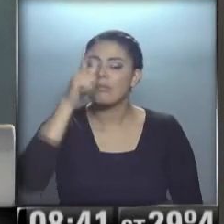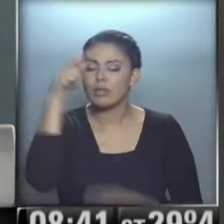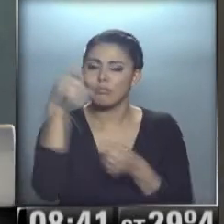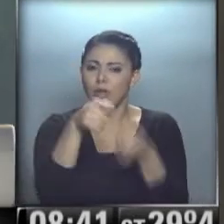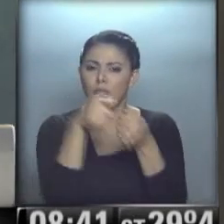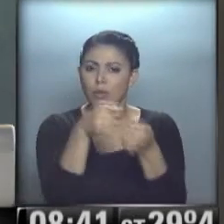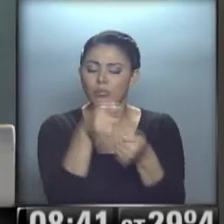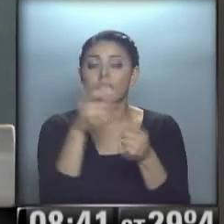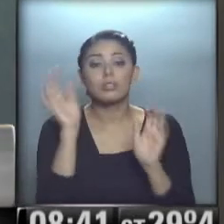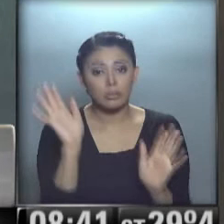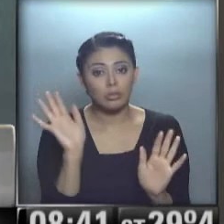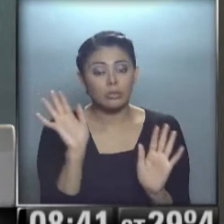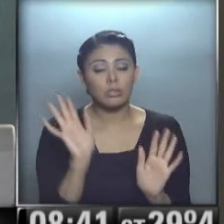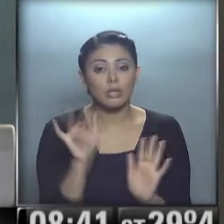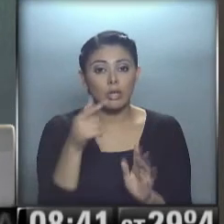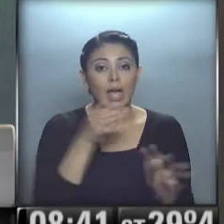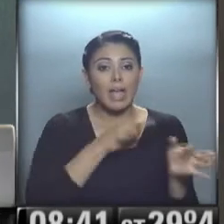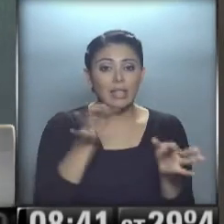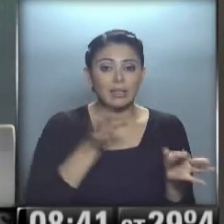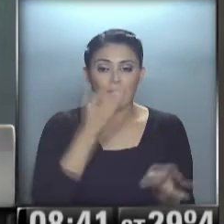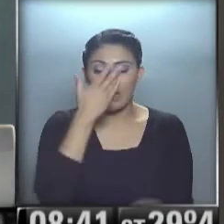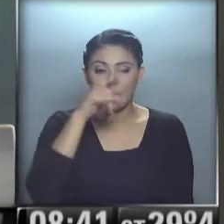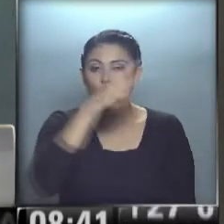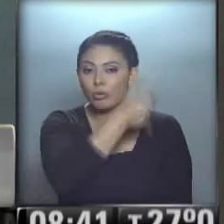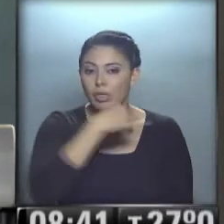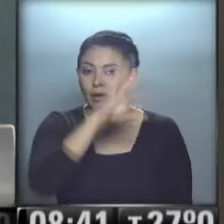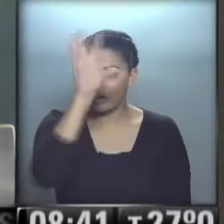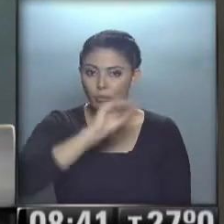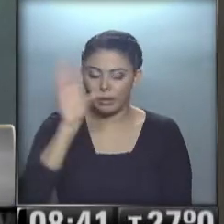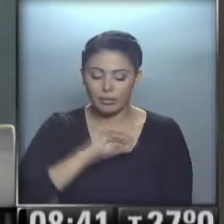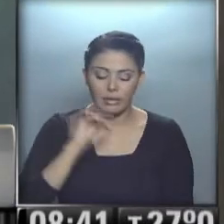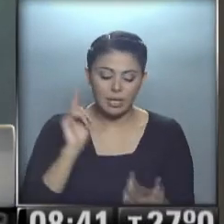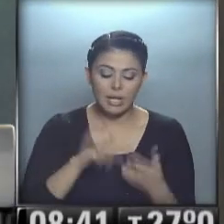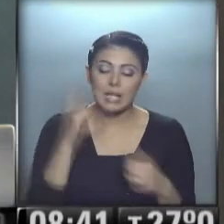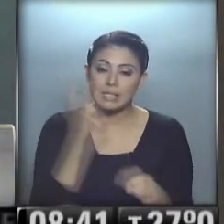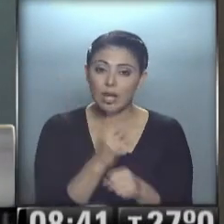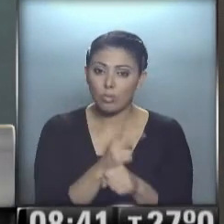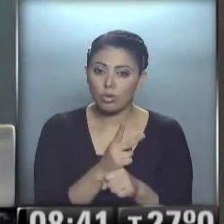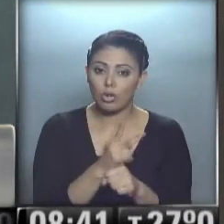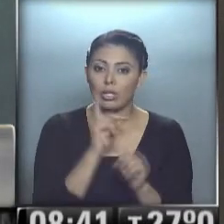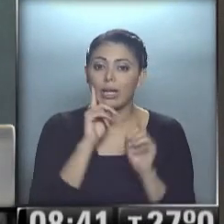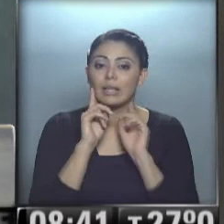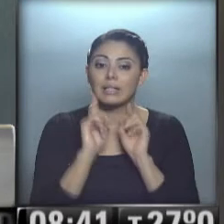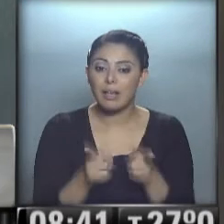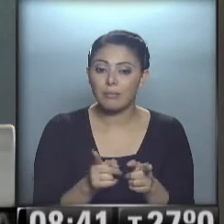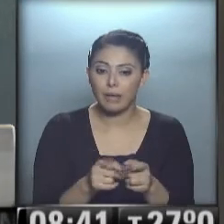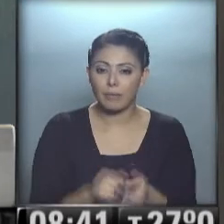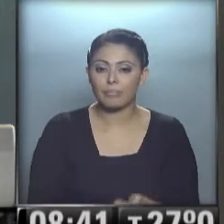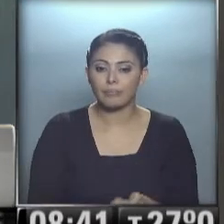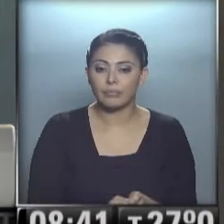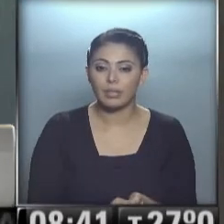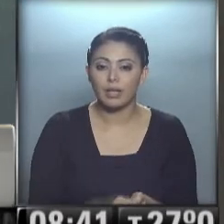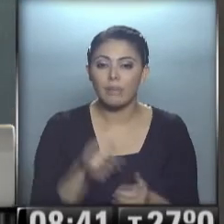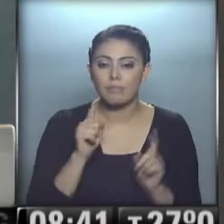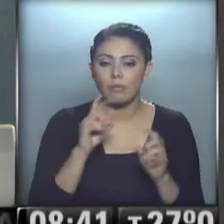Por lo tanto, eso es una estrategia que debe ser seguida por todos. Segundo, también hemos planteado